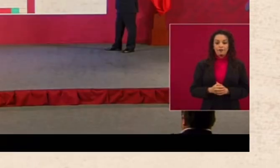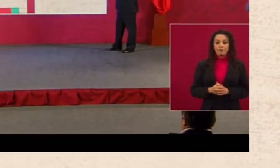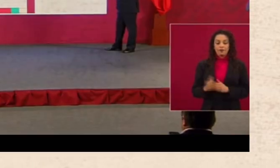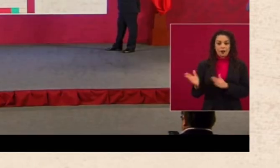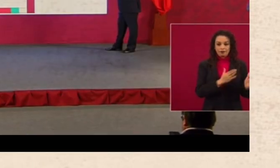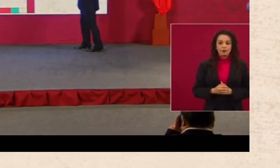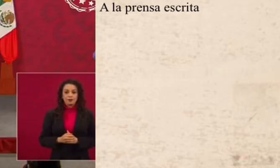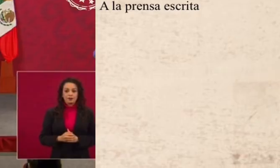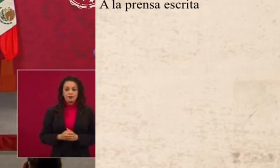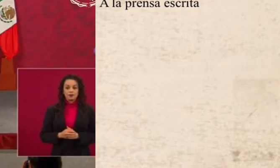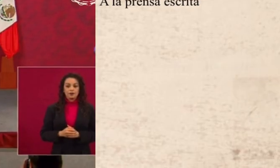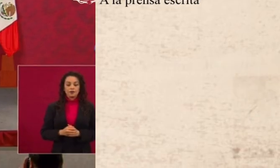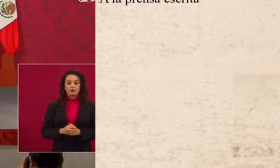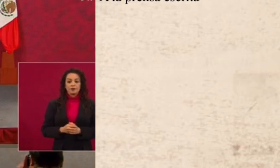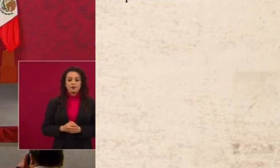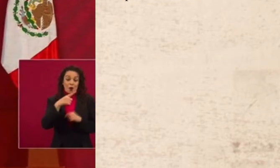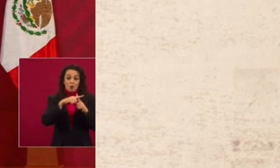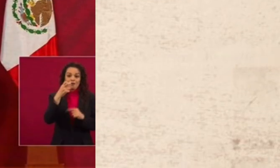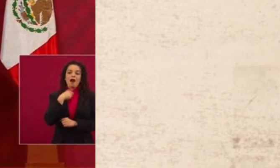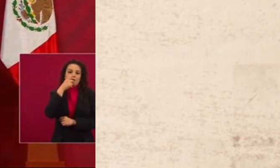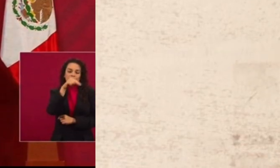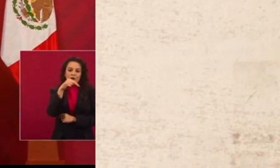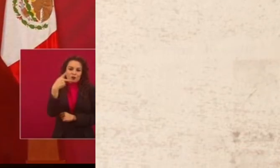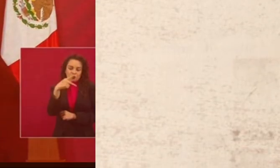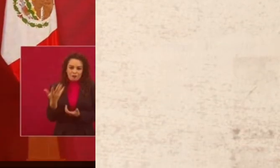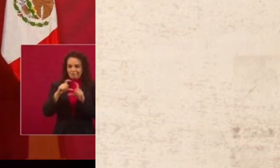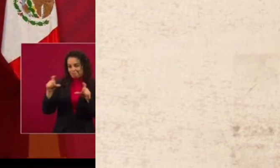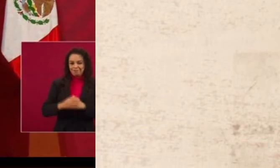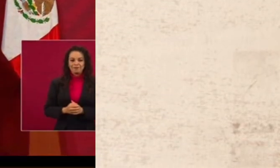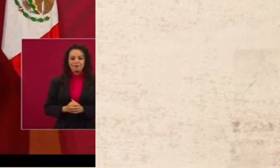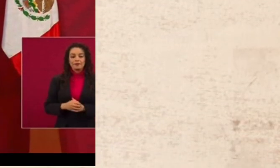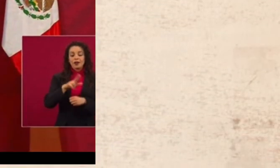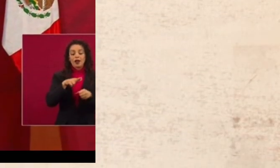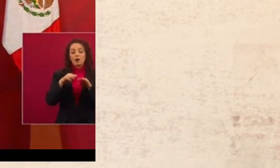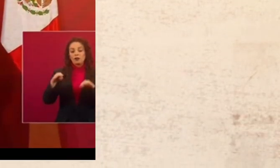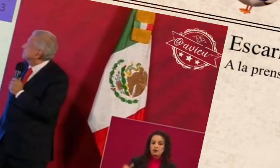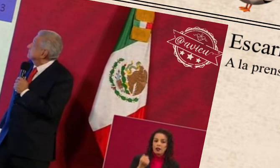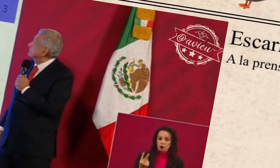siete. Milenio, positivas, uno. Neutral, dos.